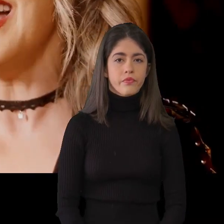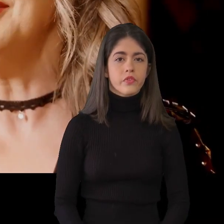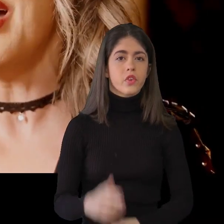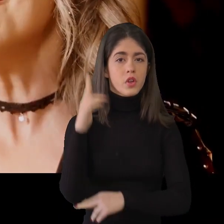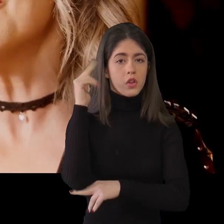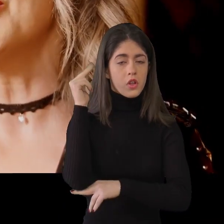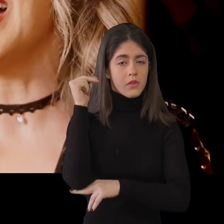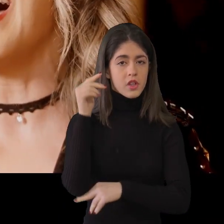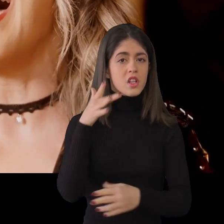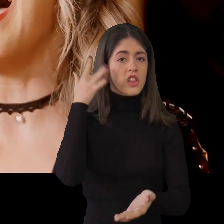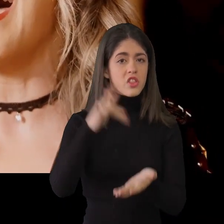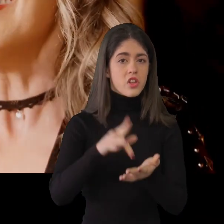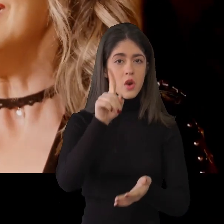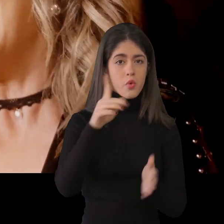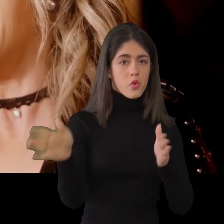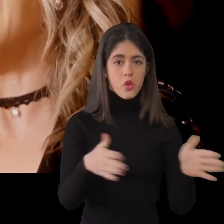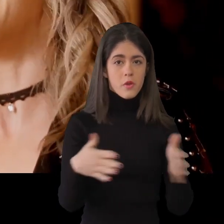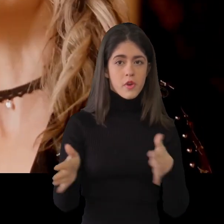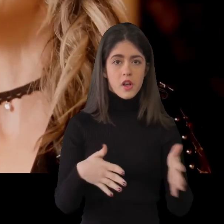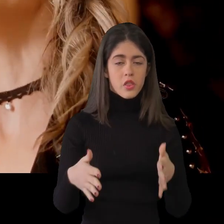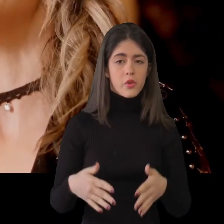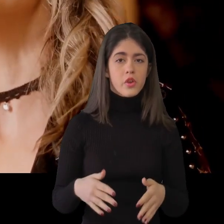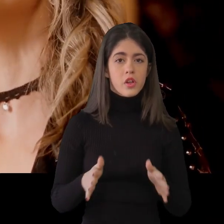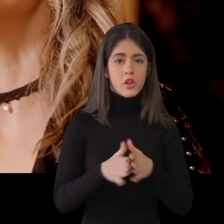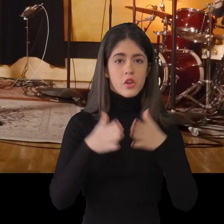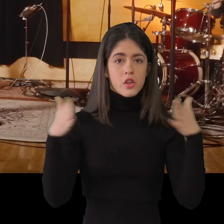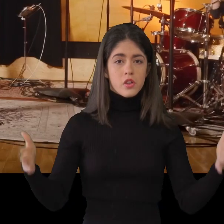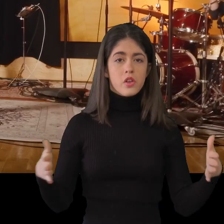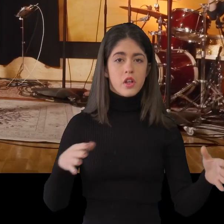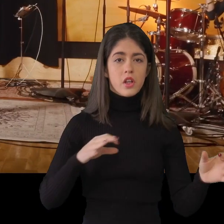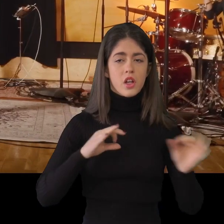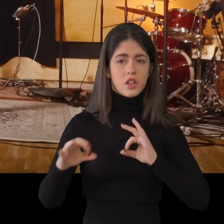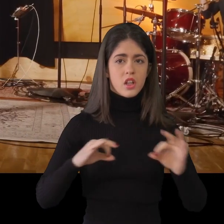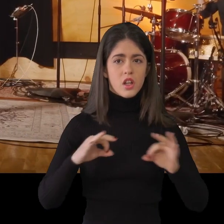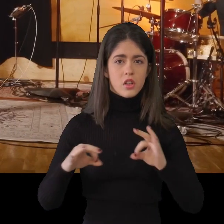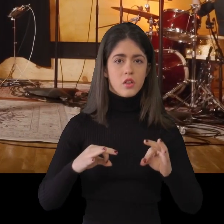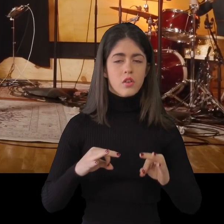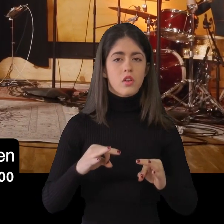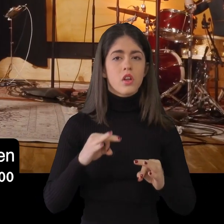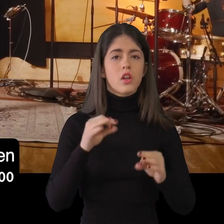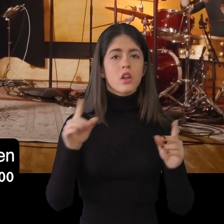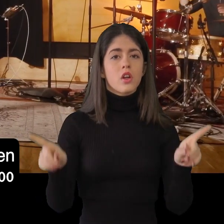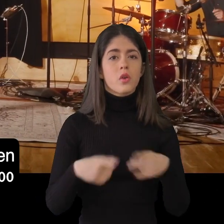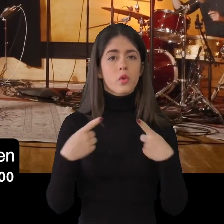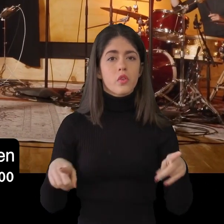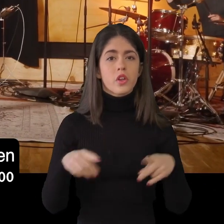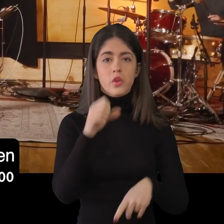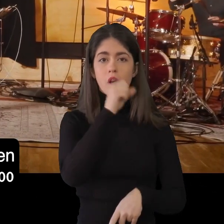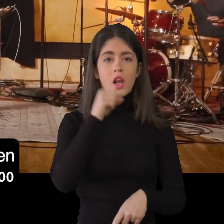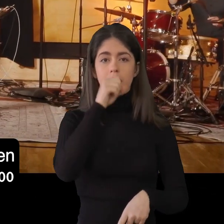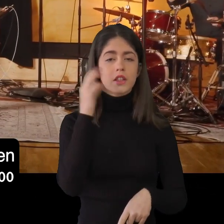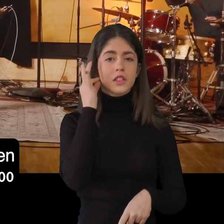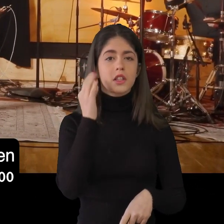El viernes día 1 de marzo, el Gran Teatro acoge un concierto de la cantante Merche, dentro de su gira 20 aniversario de